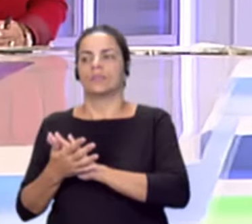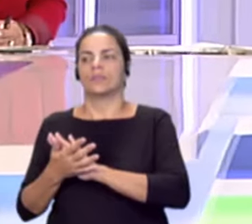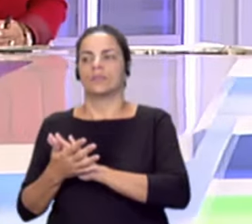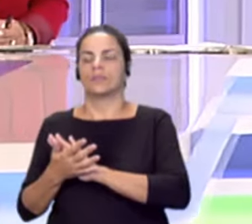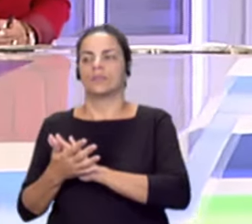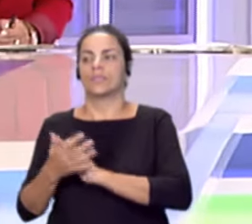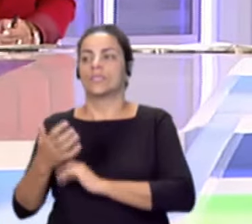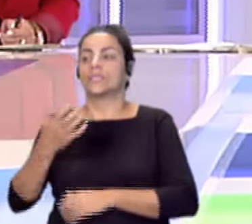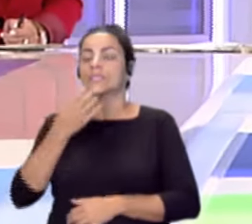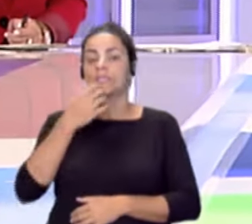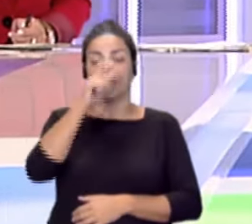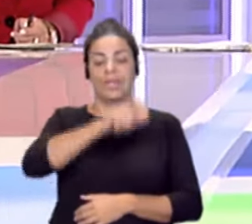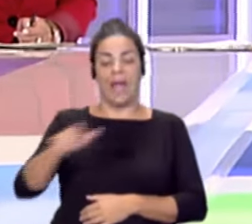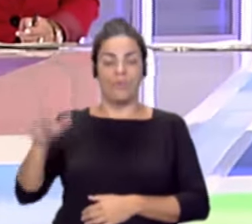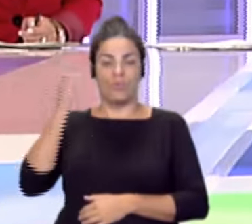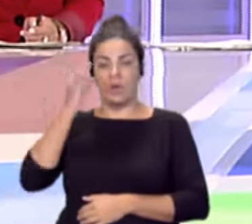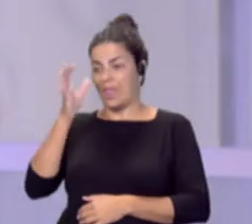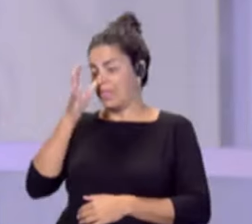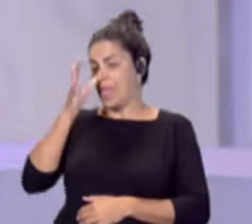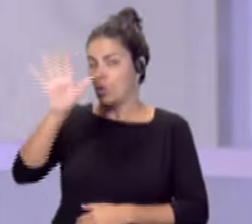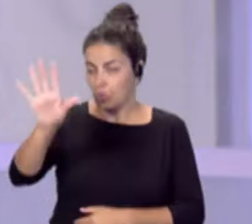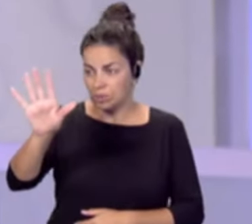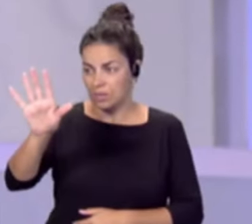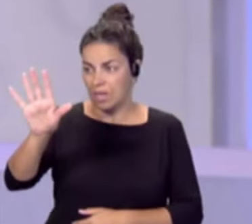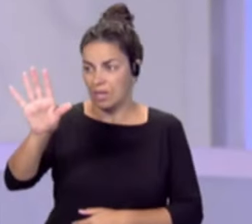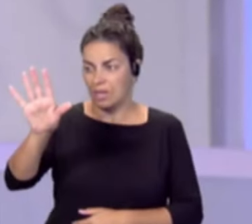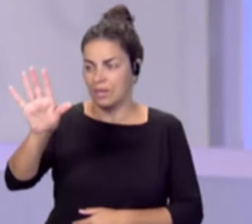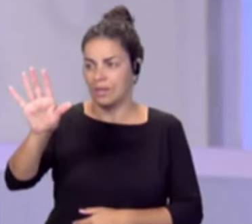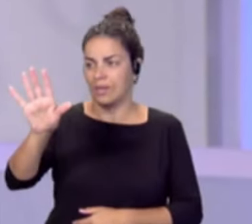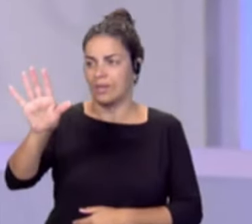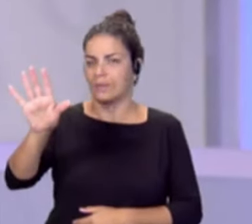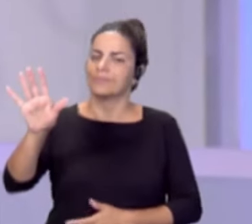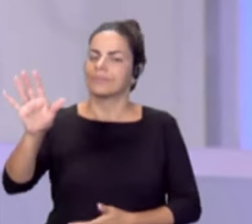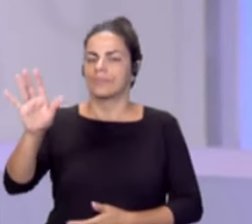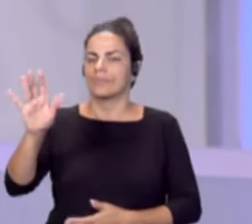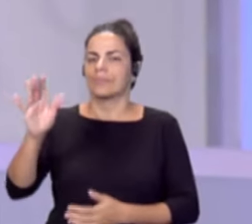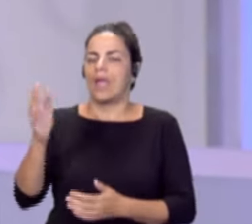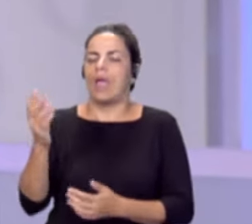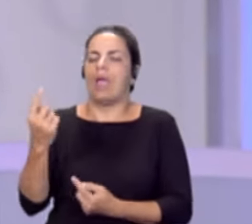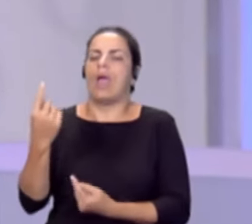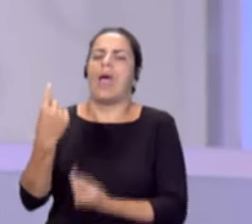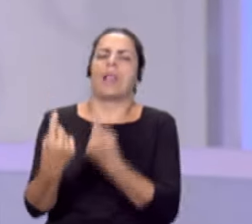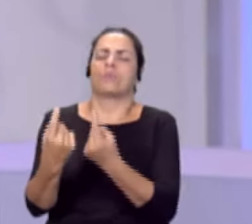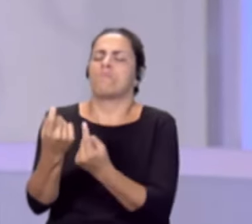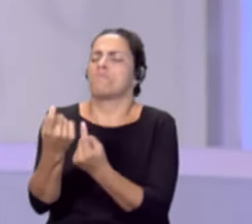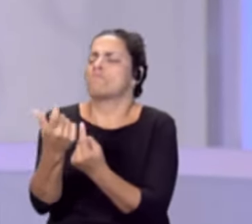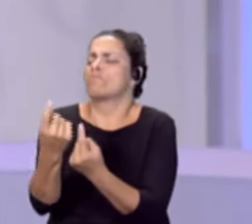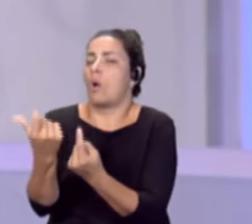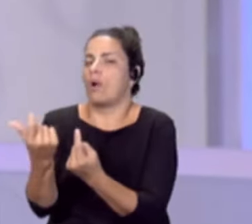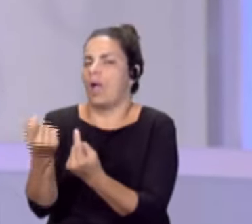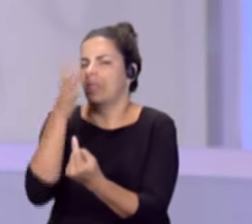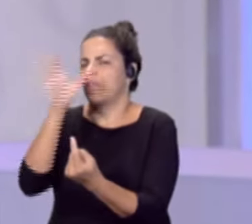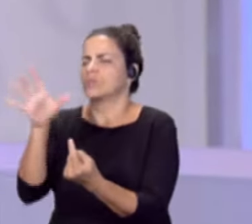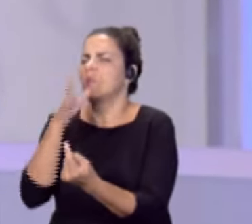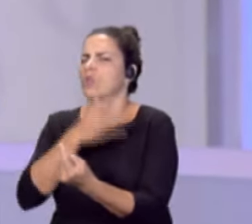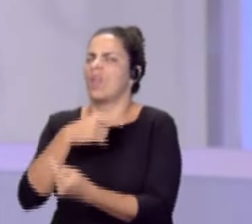menos, el porcentaje menor, son las que quieren ir a hacer daño. O sea, las que lo hacen por fastidiar a la otra